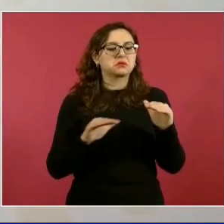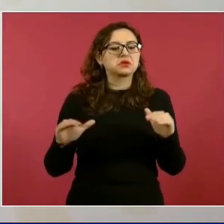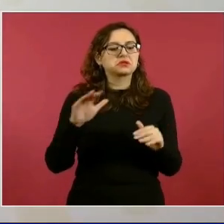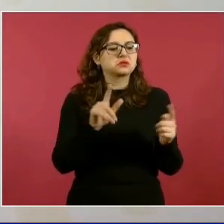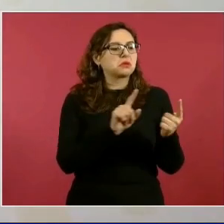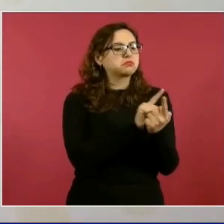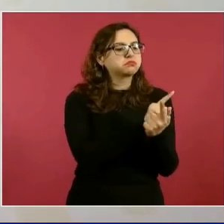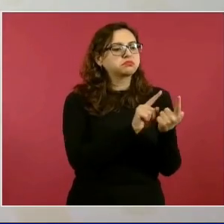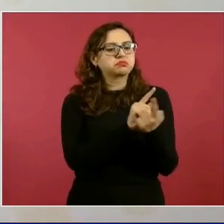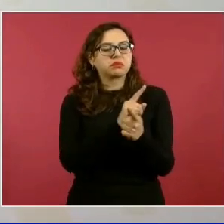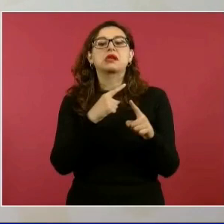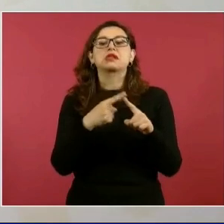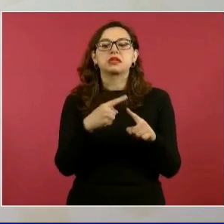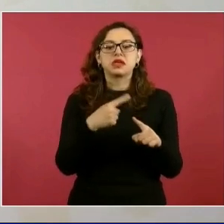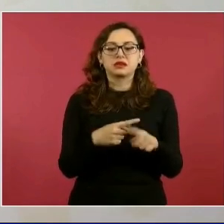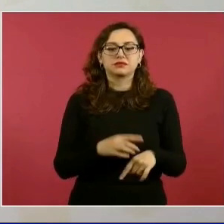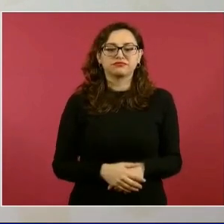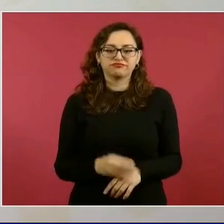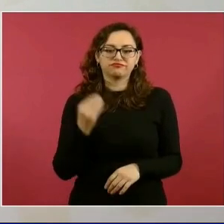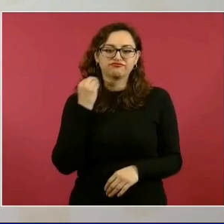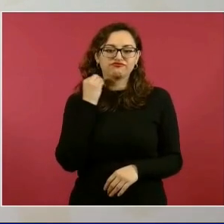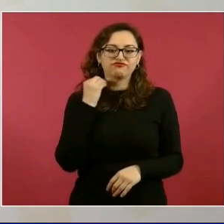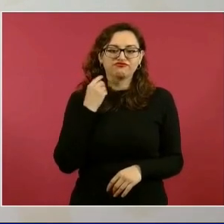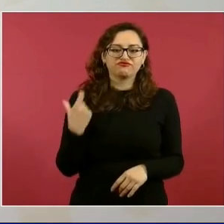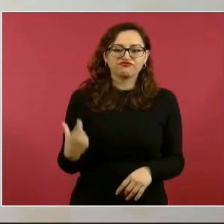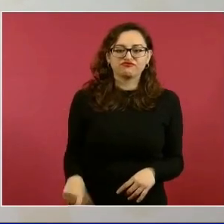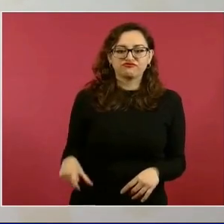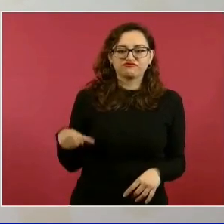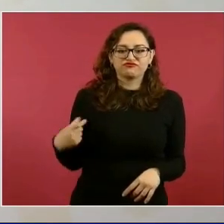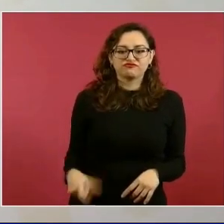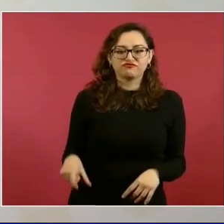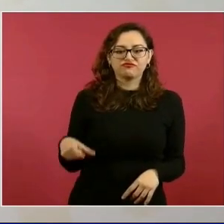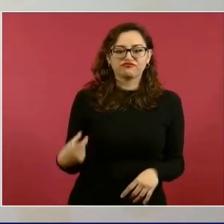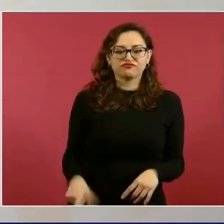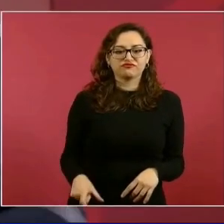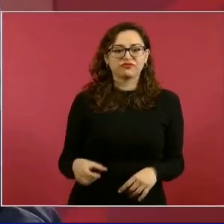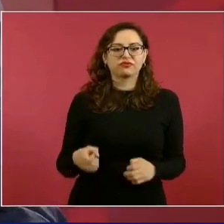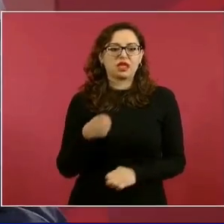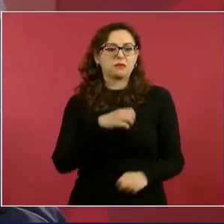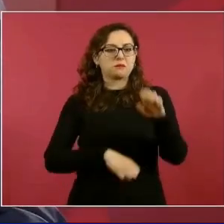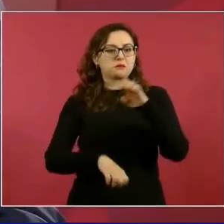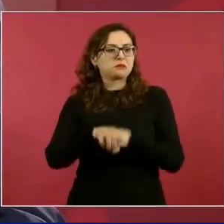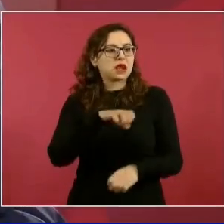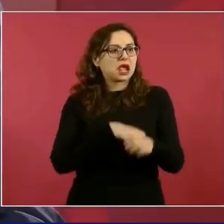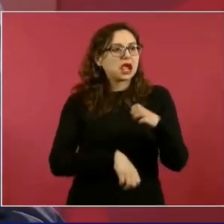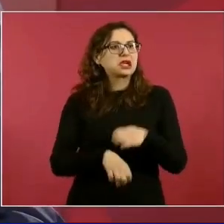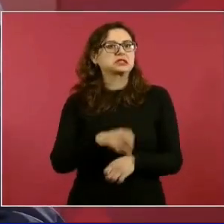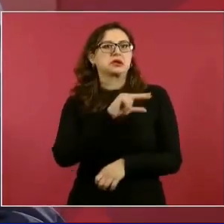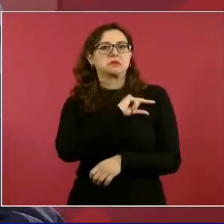ministros? Pues los abogados de los grandes despachos,